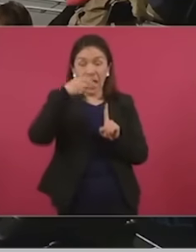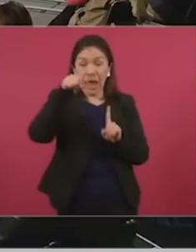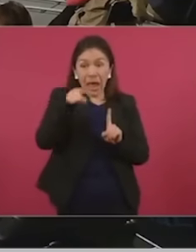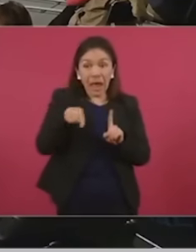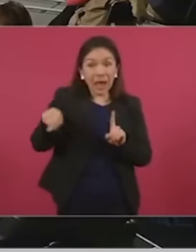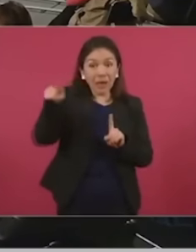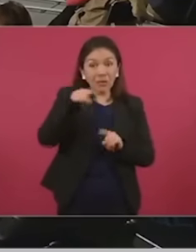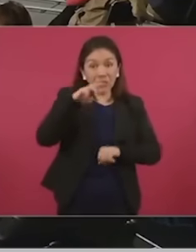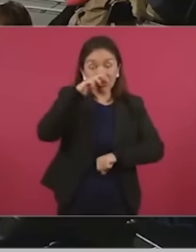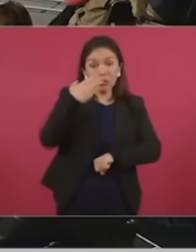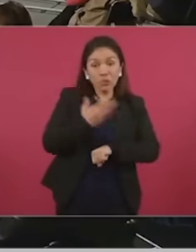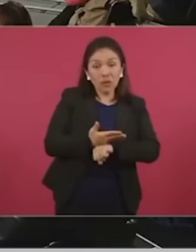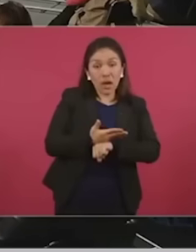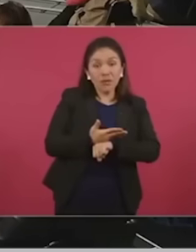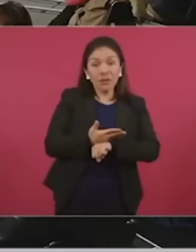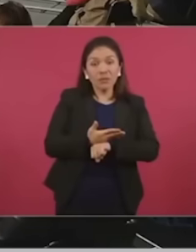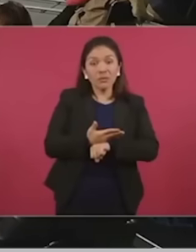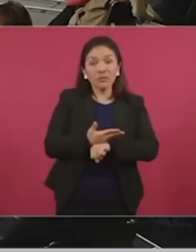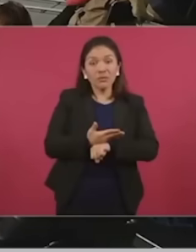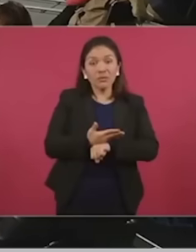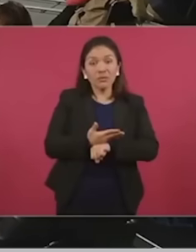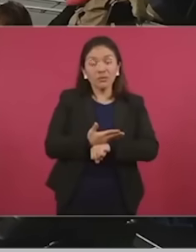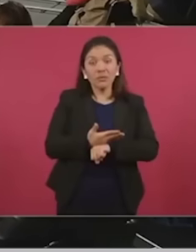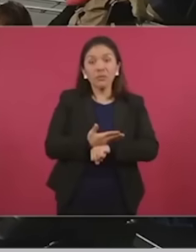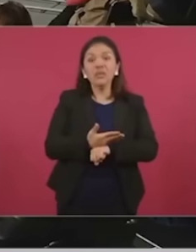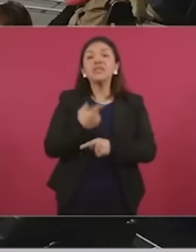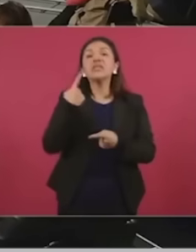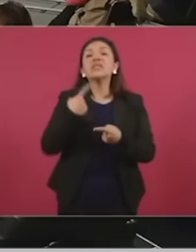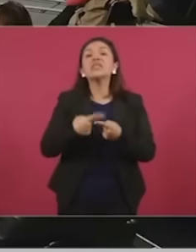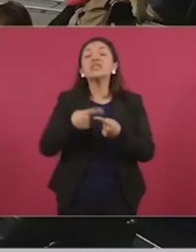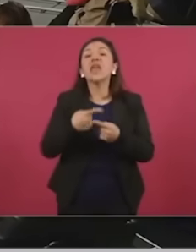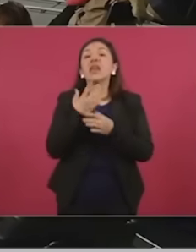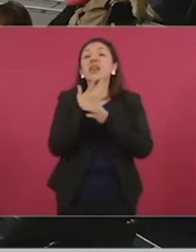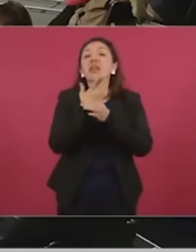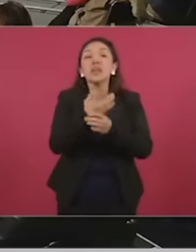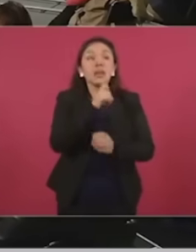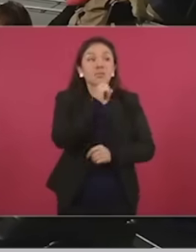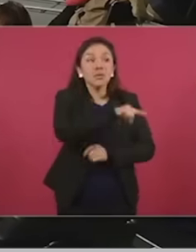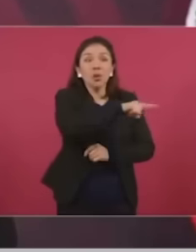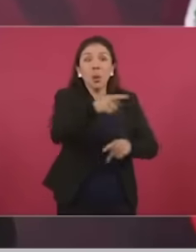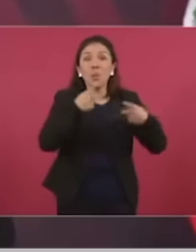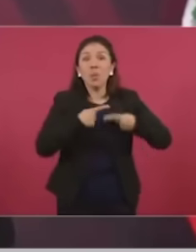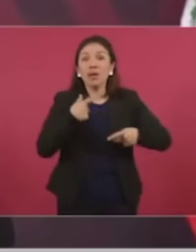esto por las declaraciones de los migrantes,